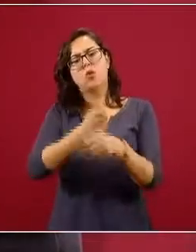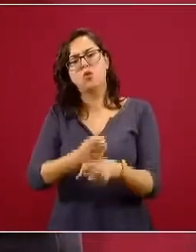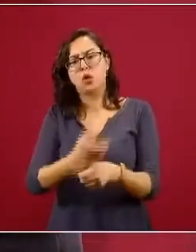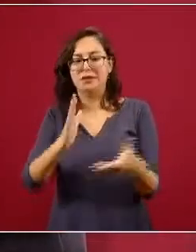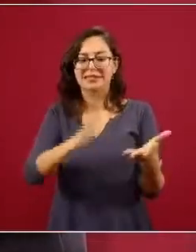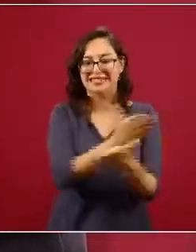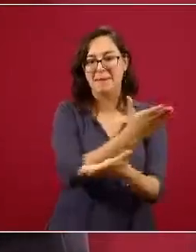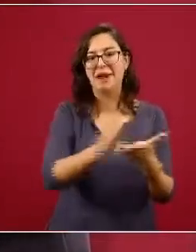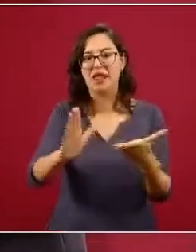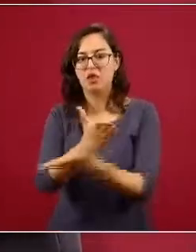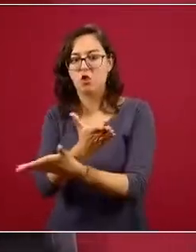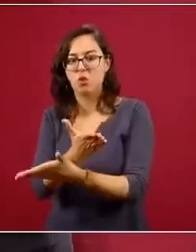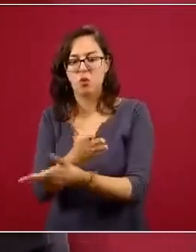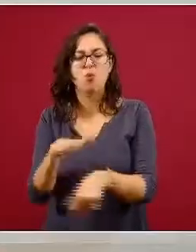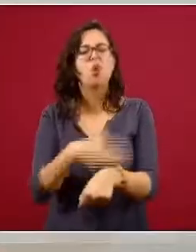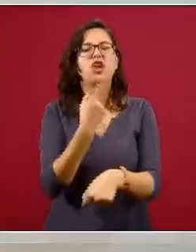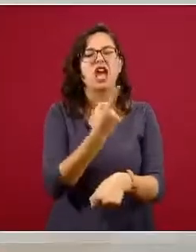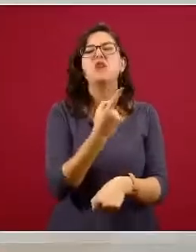causa básica